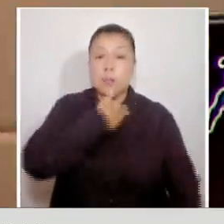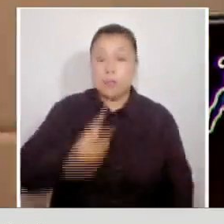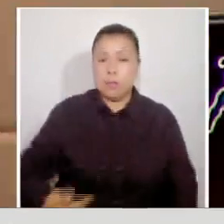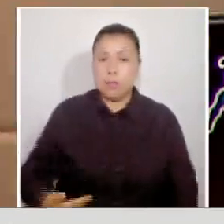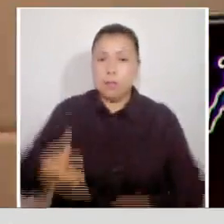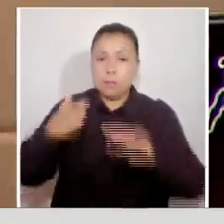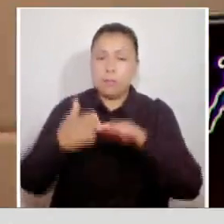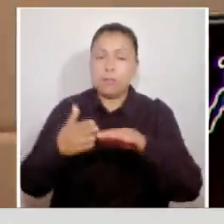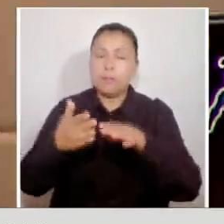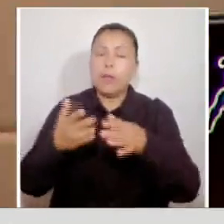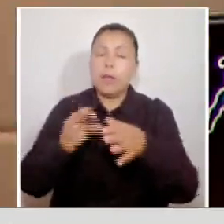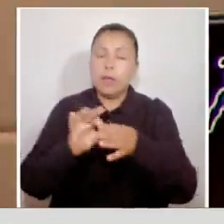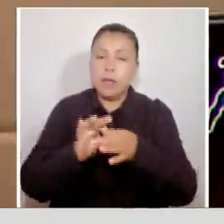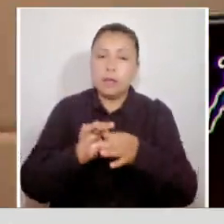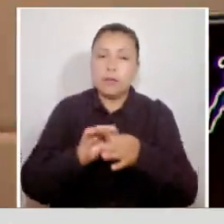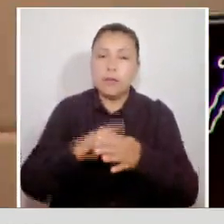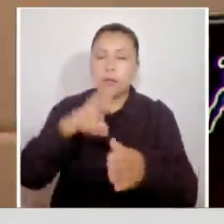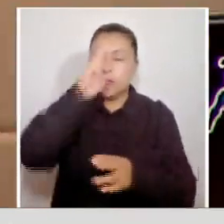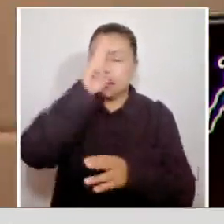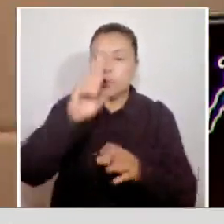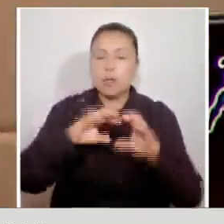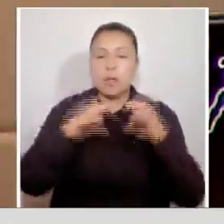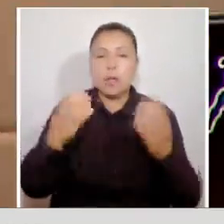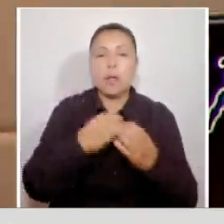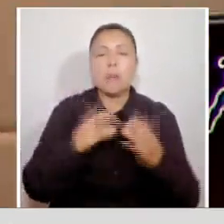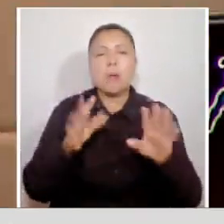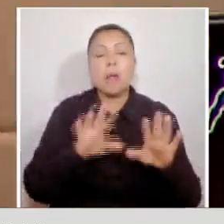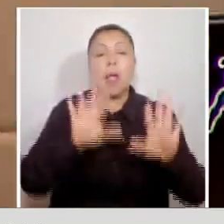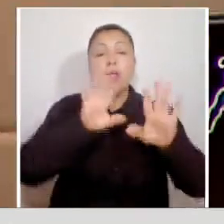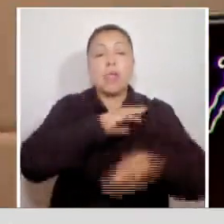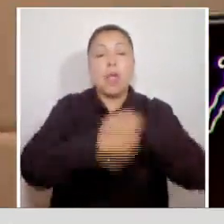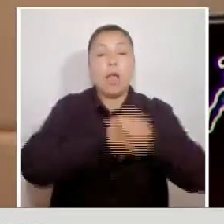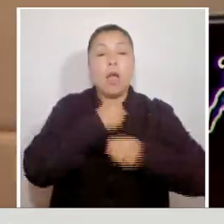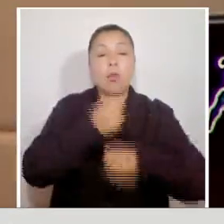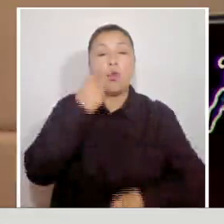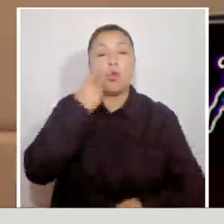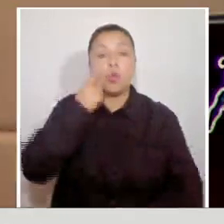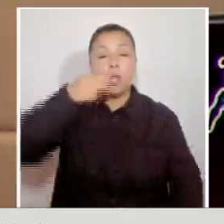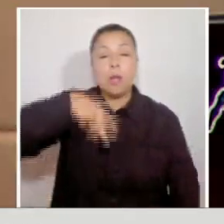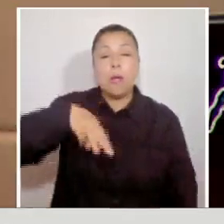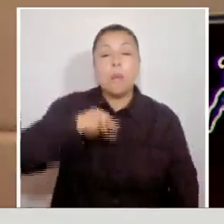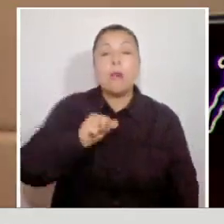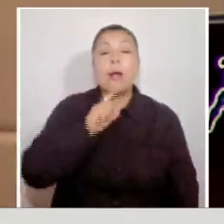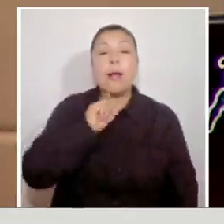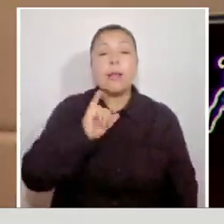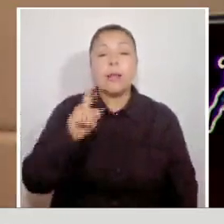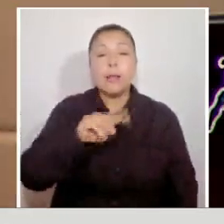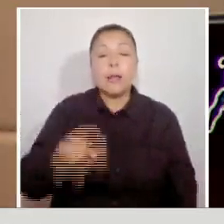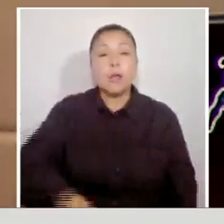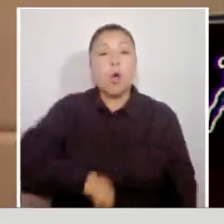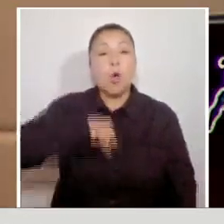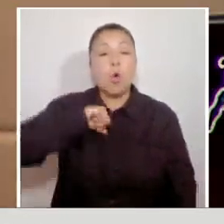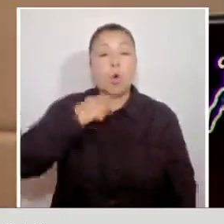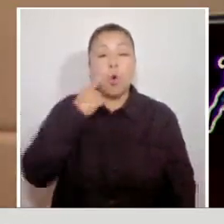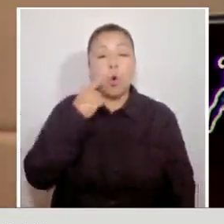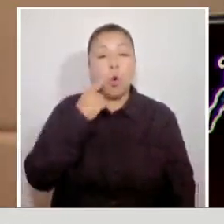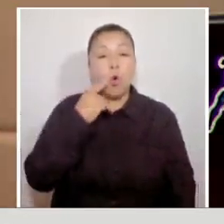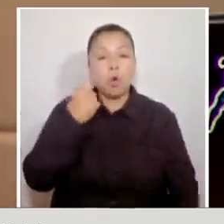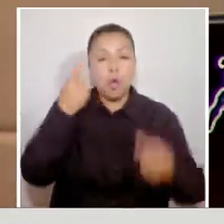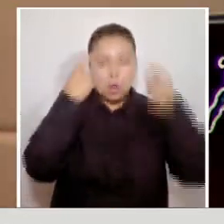honorable cámara hace alrededor de 10 años conocí a Matías un joven con parálisis